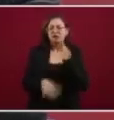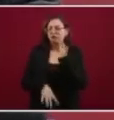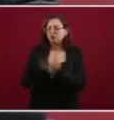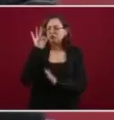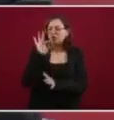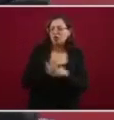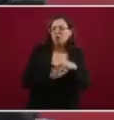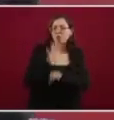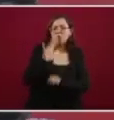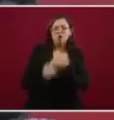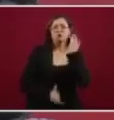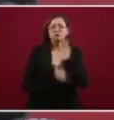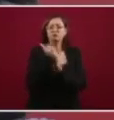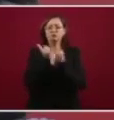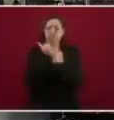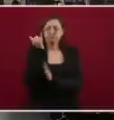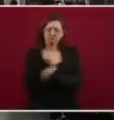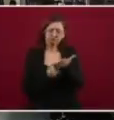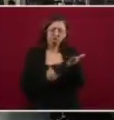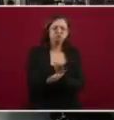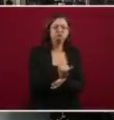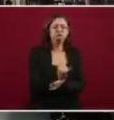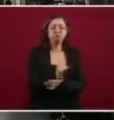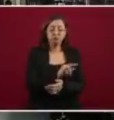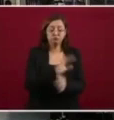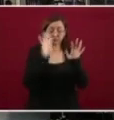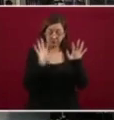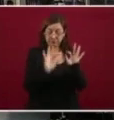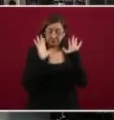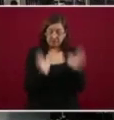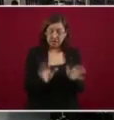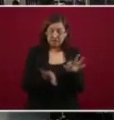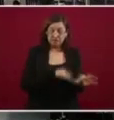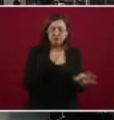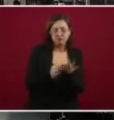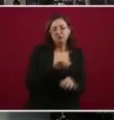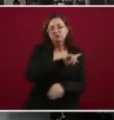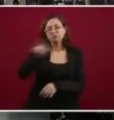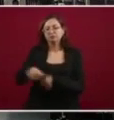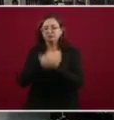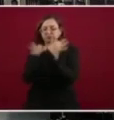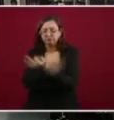proyectos de infraestructura y sí vamos a salir a darlos a conocer.